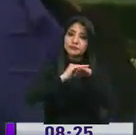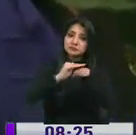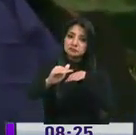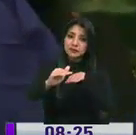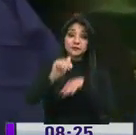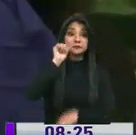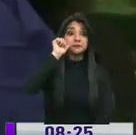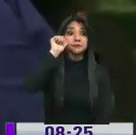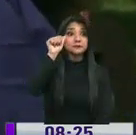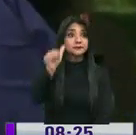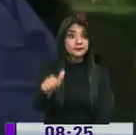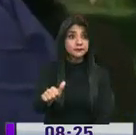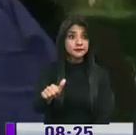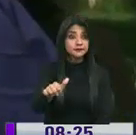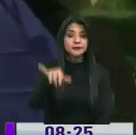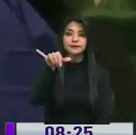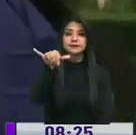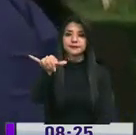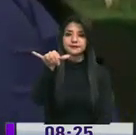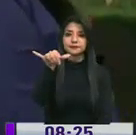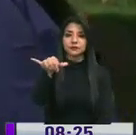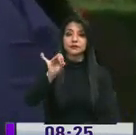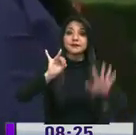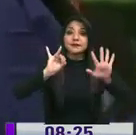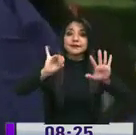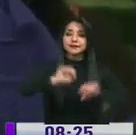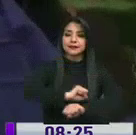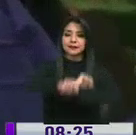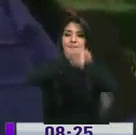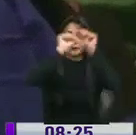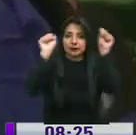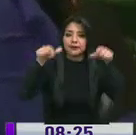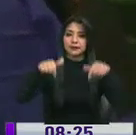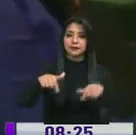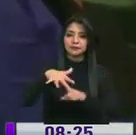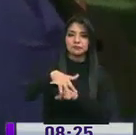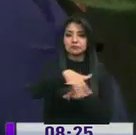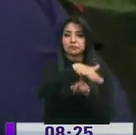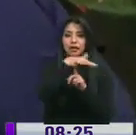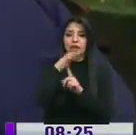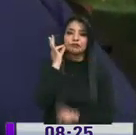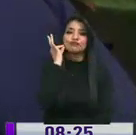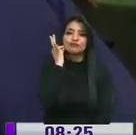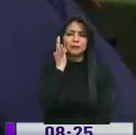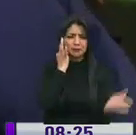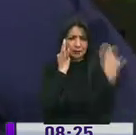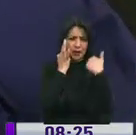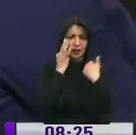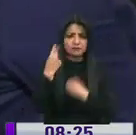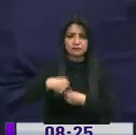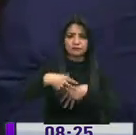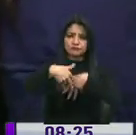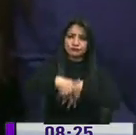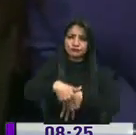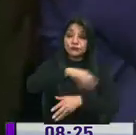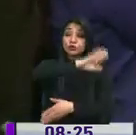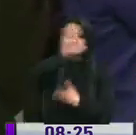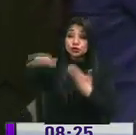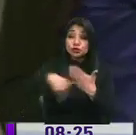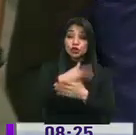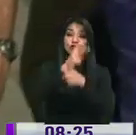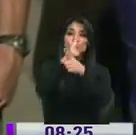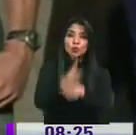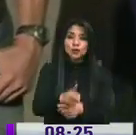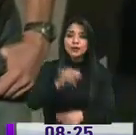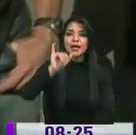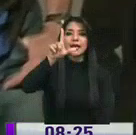día de mañana a las 7 de la mañana aquí en el Parque de la Mujer a la caminata por Todos Somos Ilaló. ¿Por qué Todos